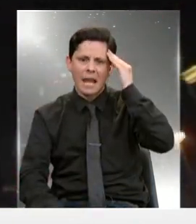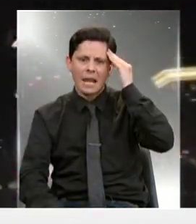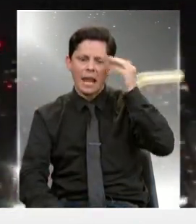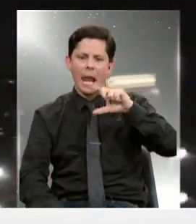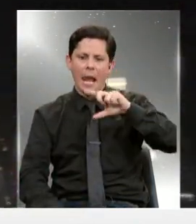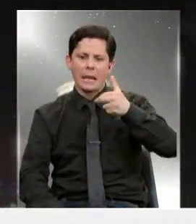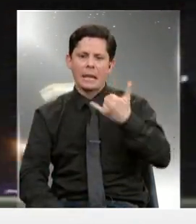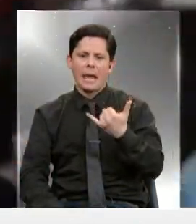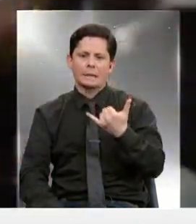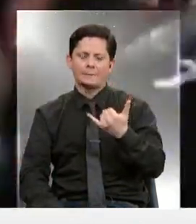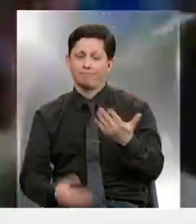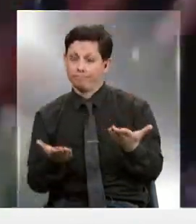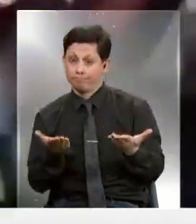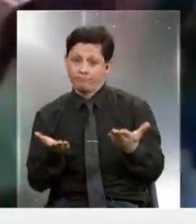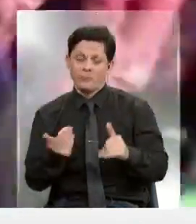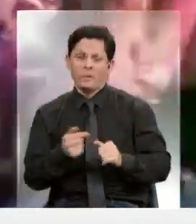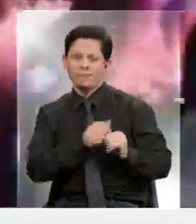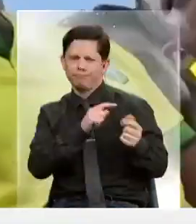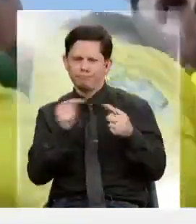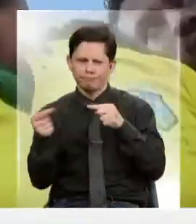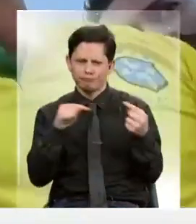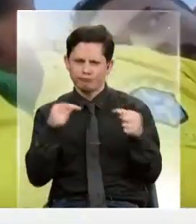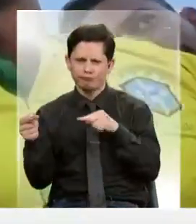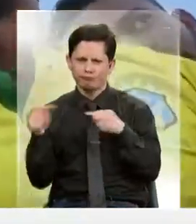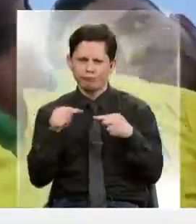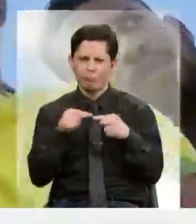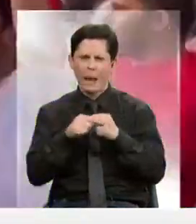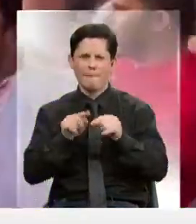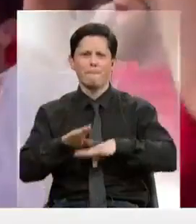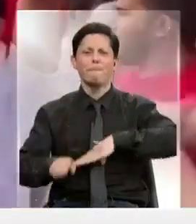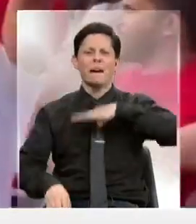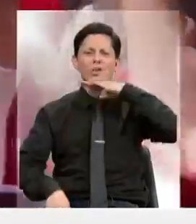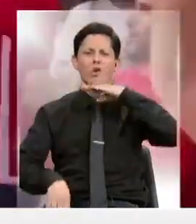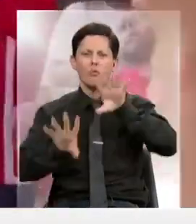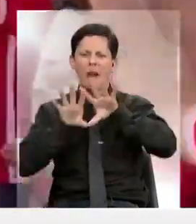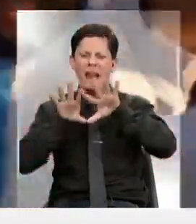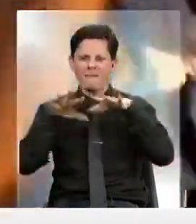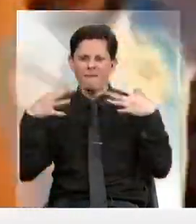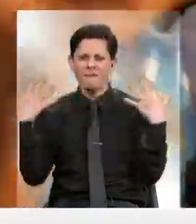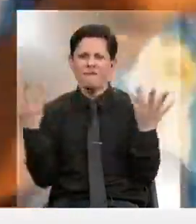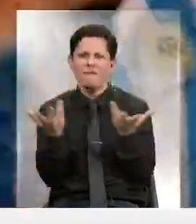Lujos, polémicas y restricciones en medio del mayor evento del deporte mundial.